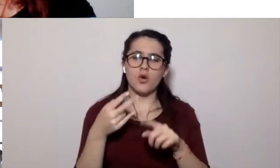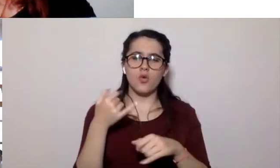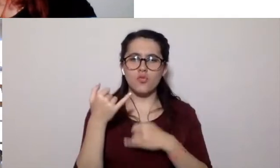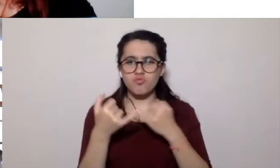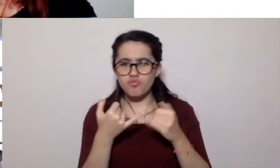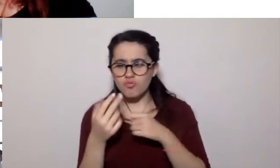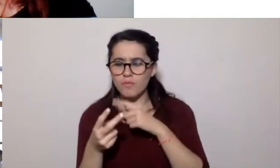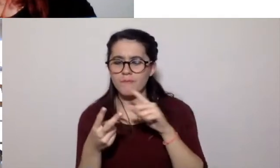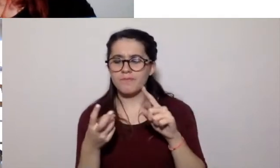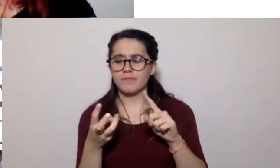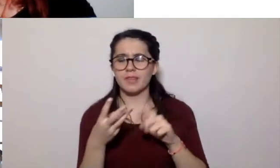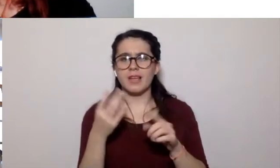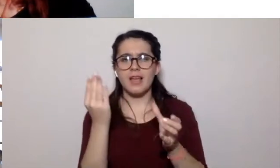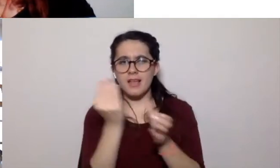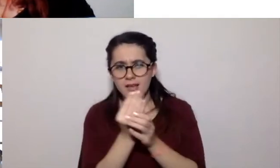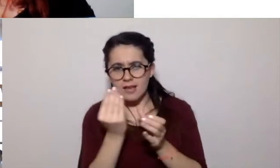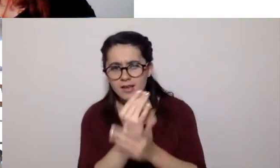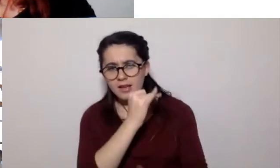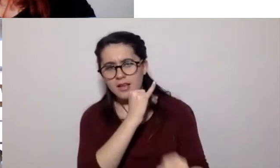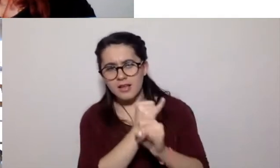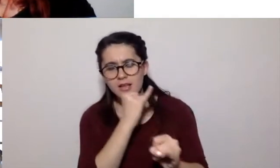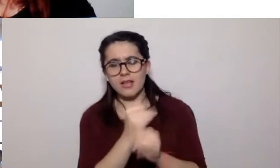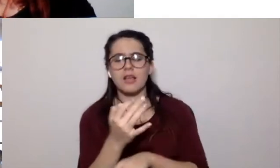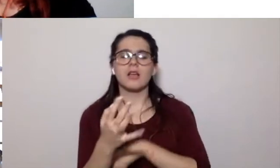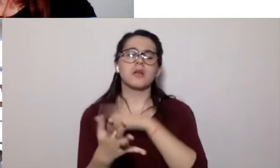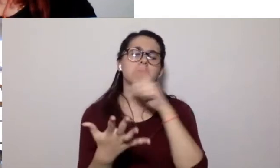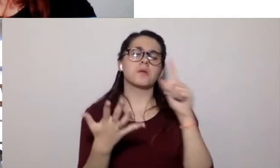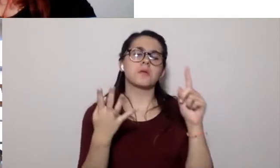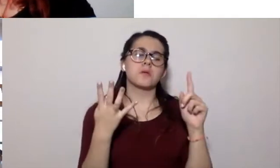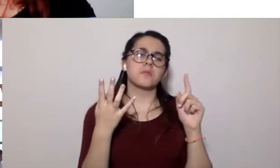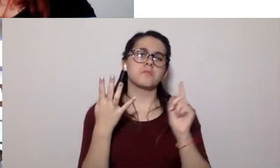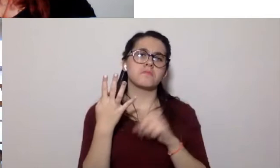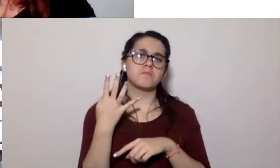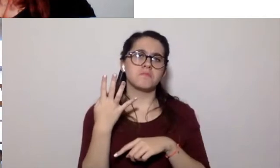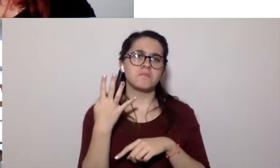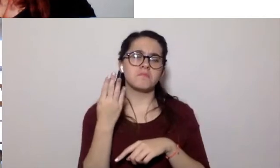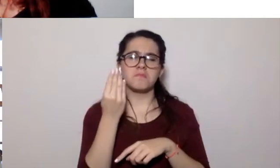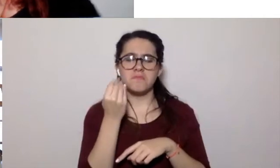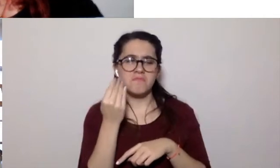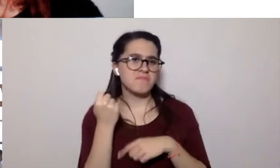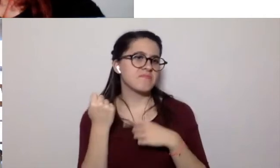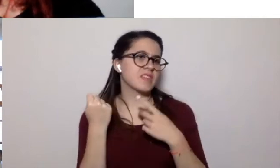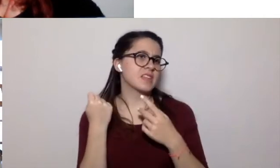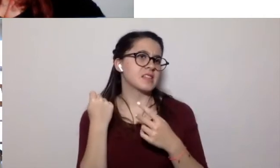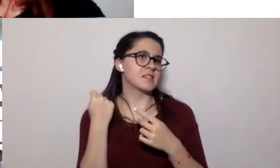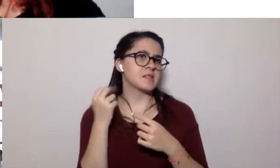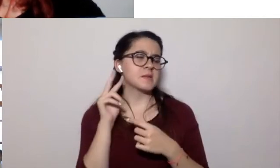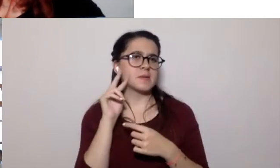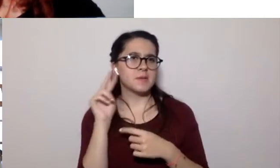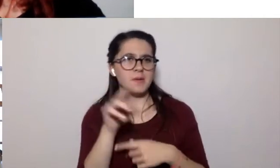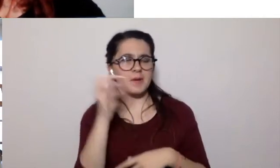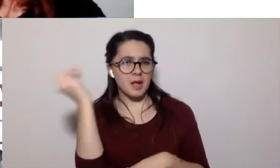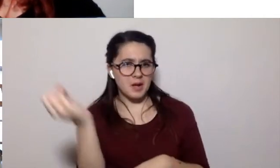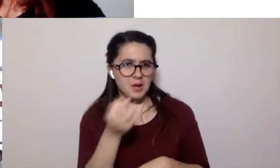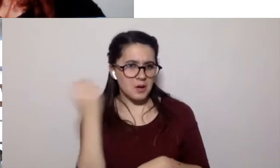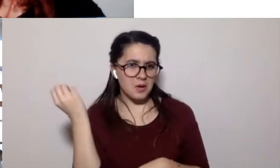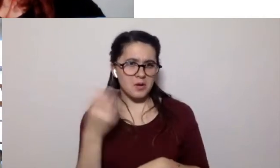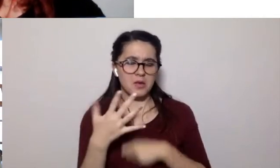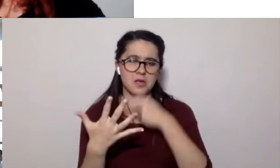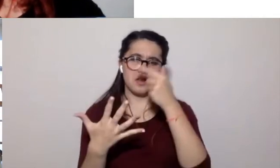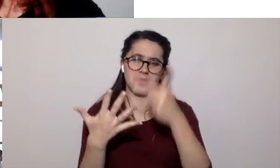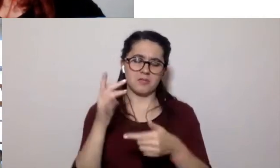línea, meterte a conferencias, hacer lista de libros que siempre tuviste ganas de leer,